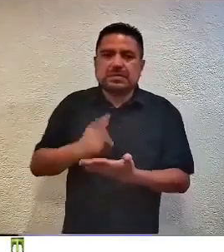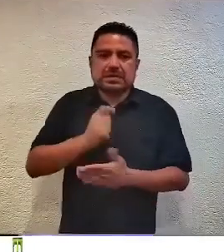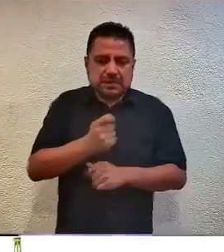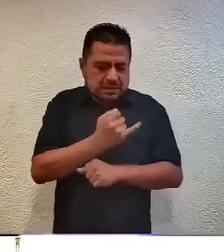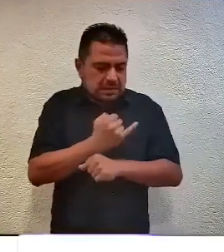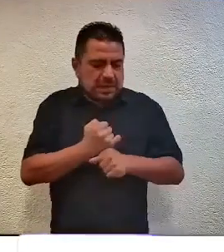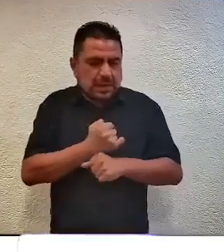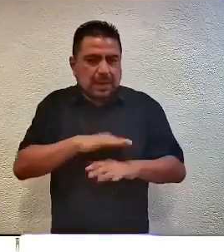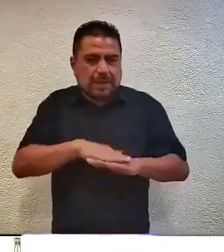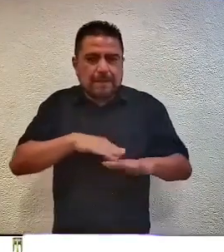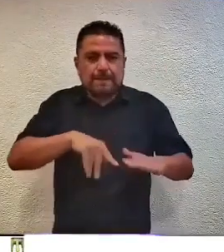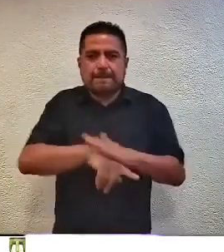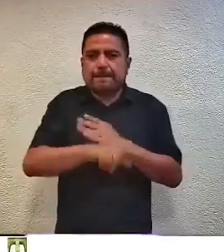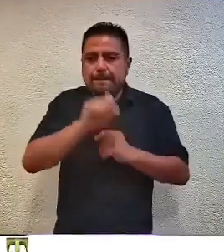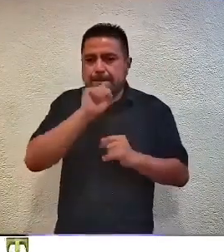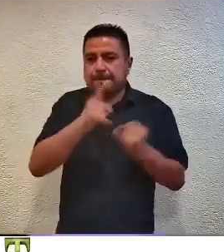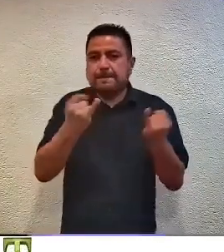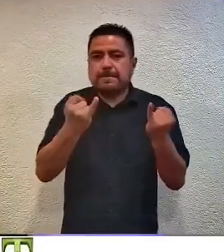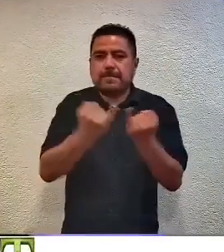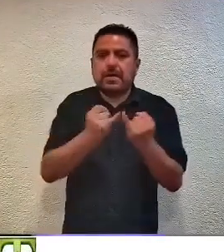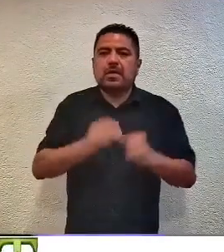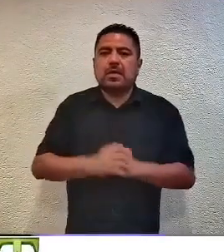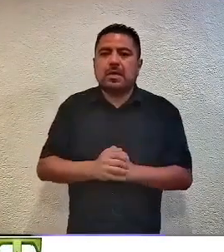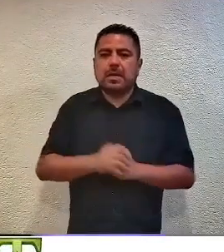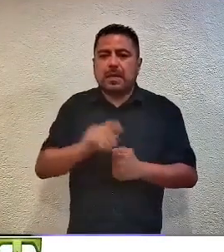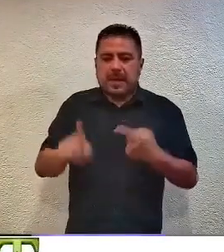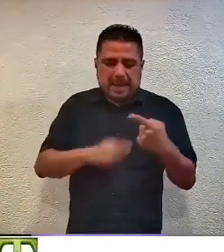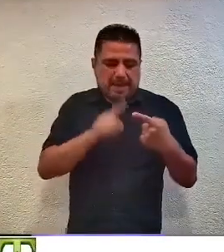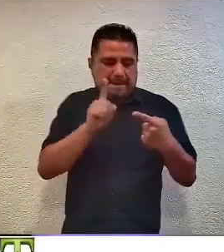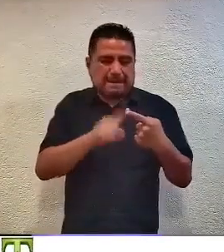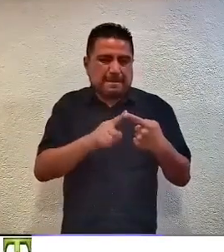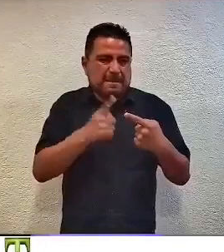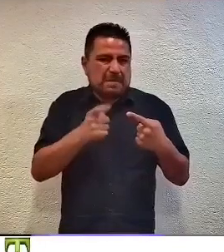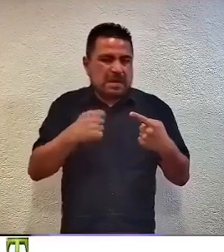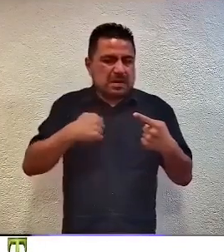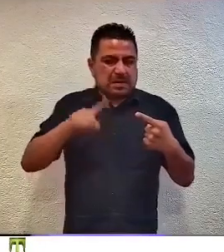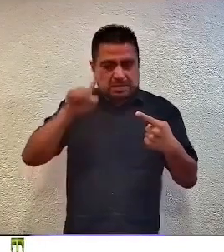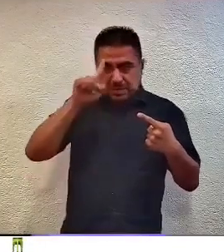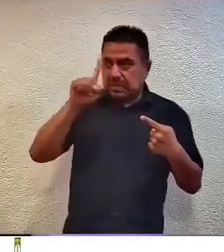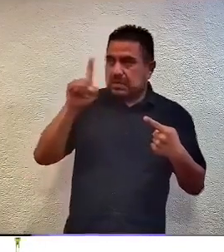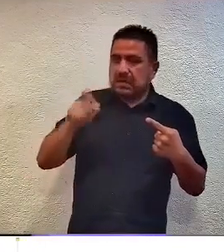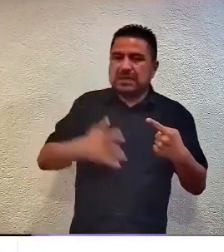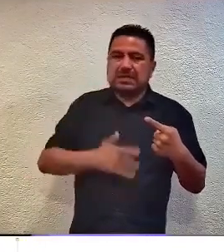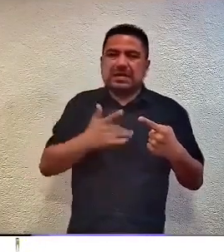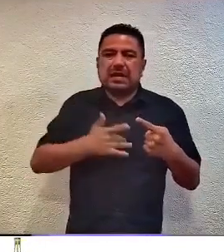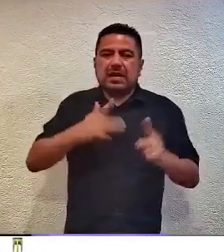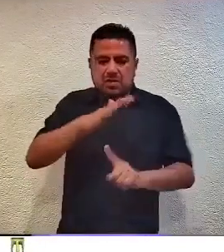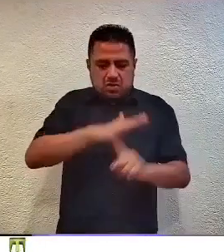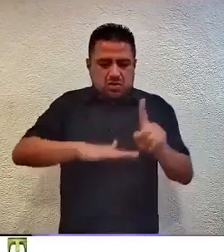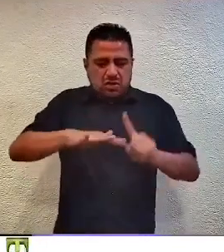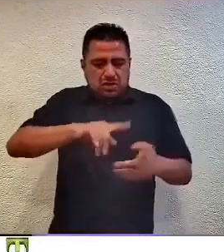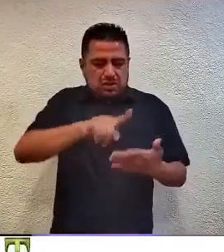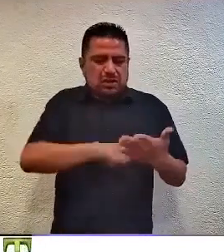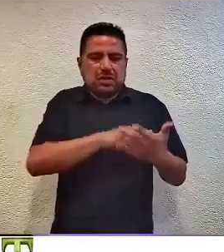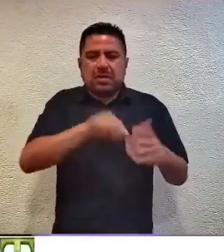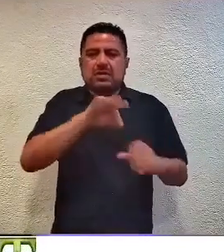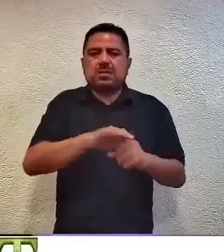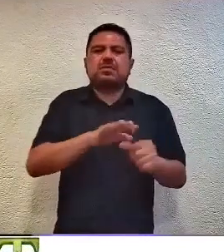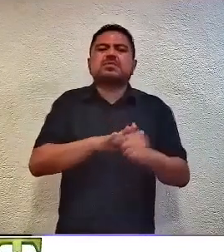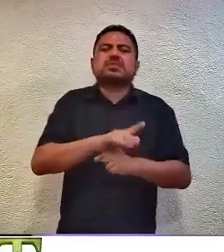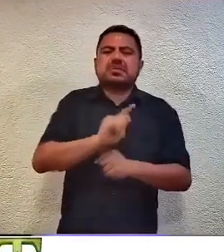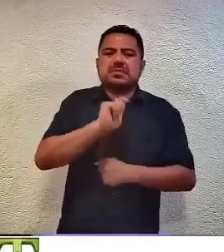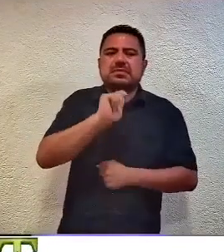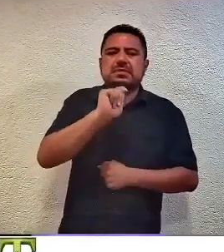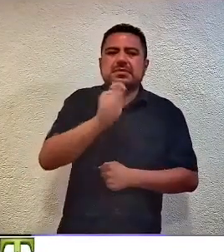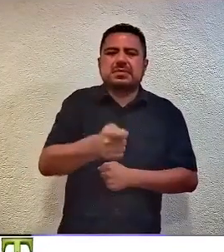del mismo? Por cuanto a la primera inquietud que les comento del contexto de la elección, ¿qué es lo que